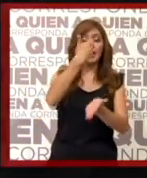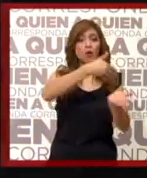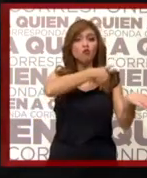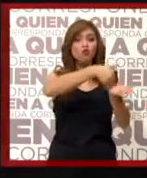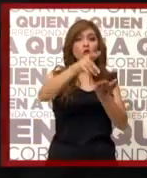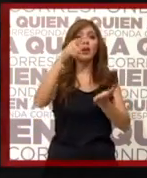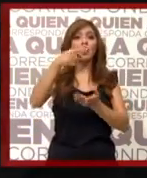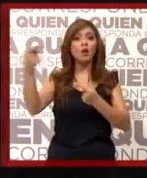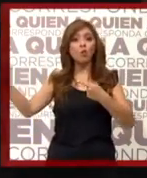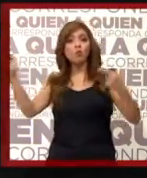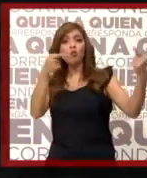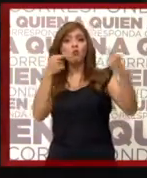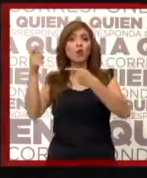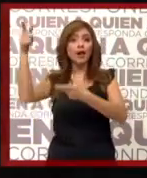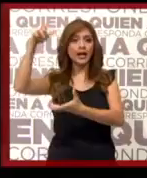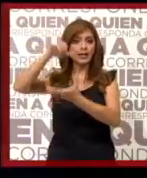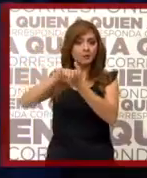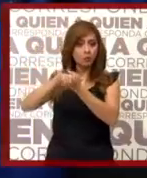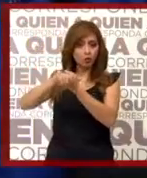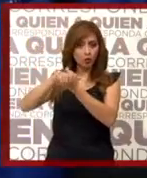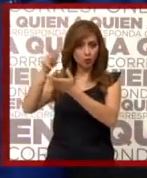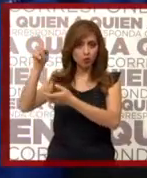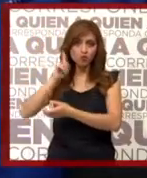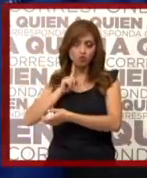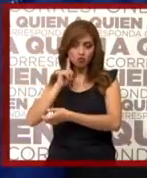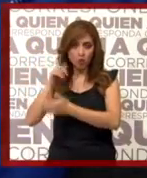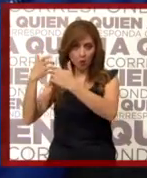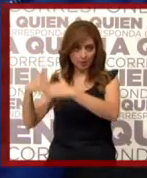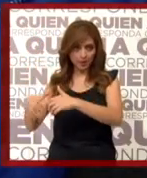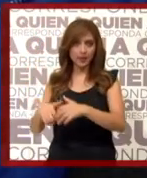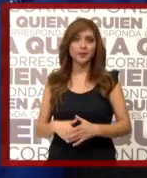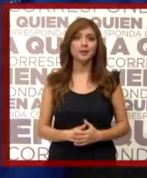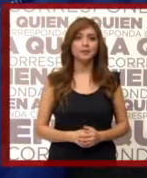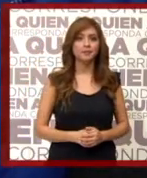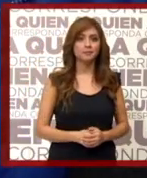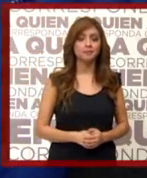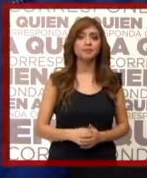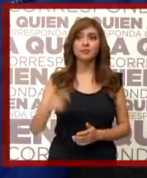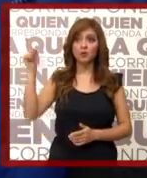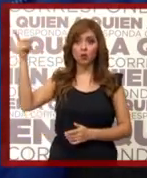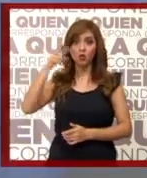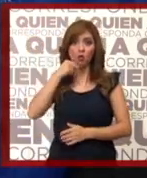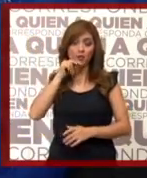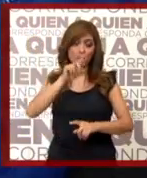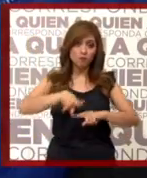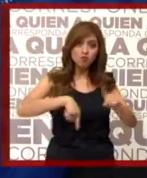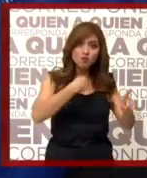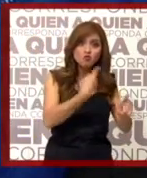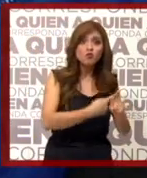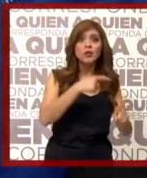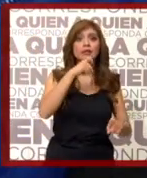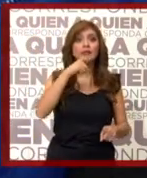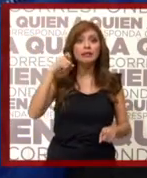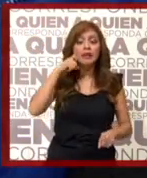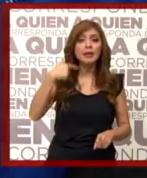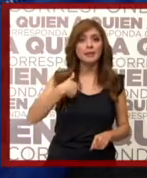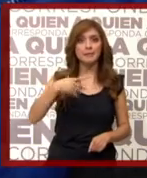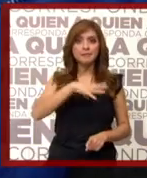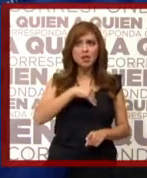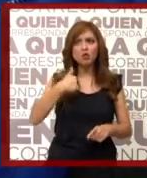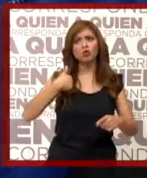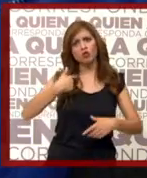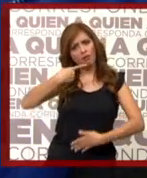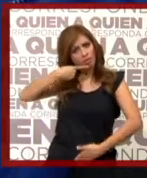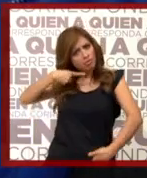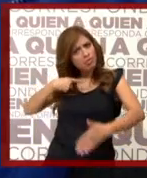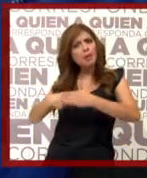unos conflictos que tuvo con el esposo de esta. Sucedió algo de intento de violación a mi niña, de 5 años. Metimos demanda y a base de eso,